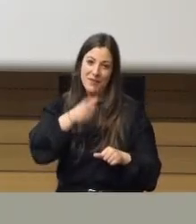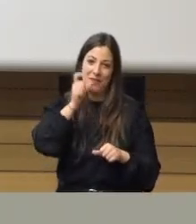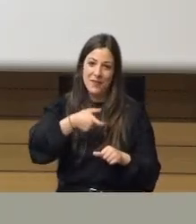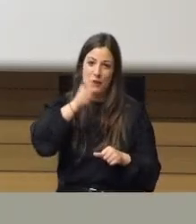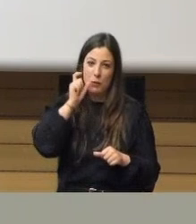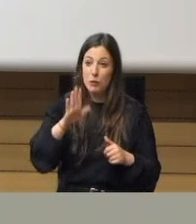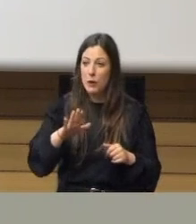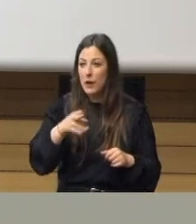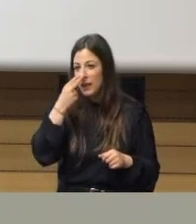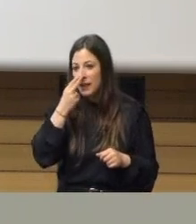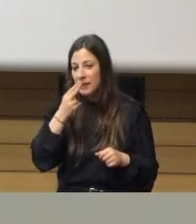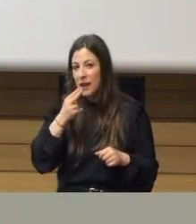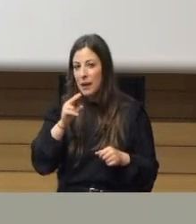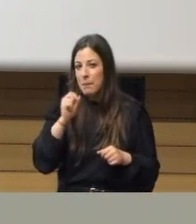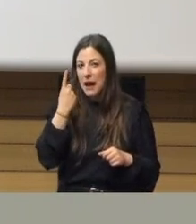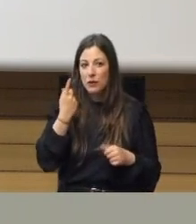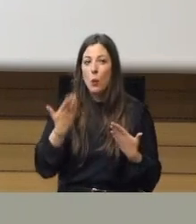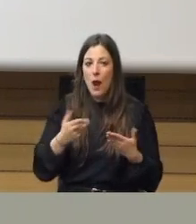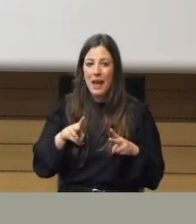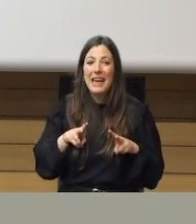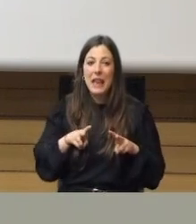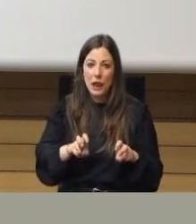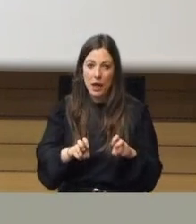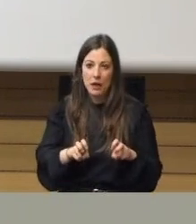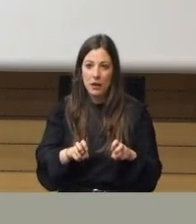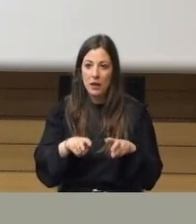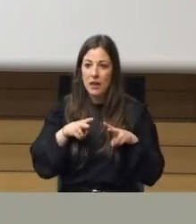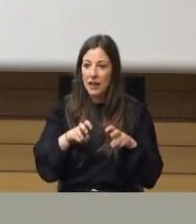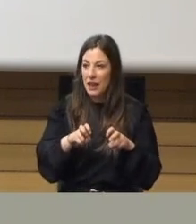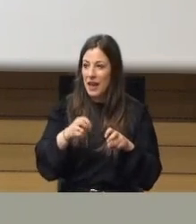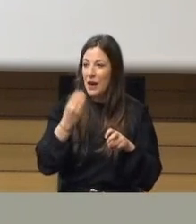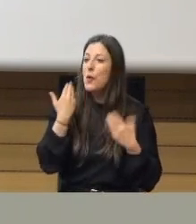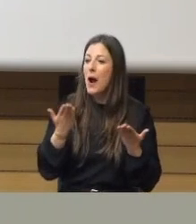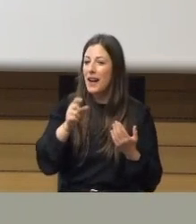era el inicial. El inicial son toda la fila de naranjas,